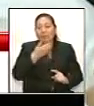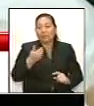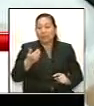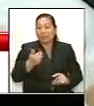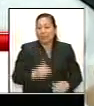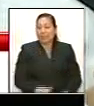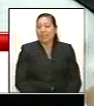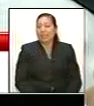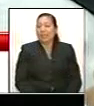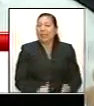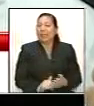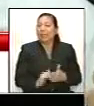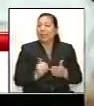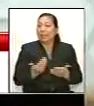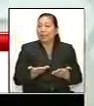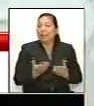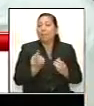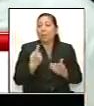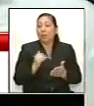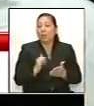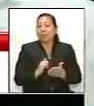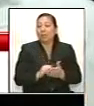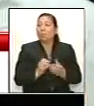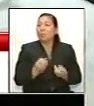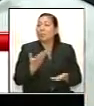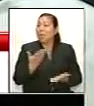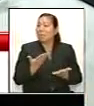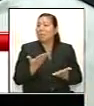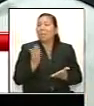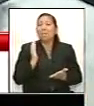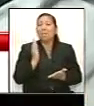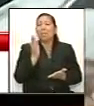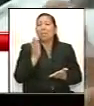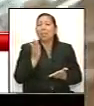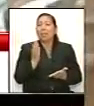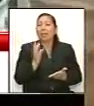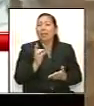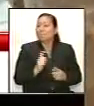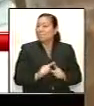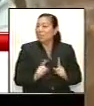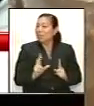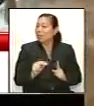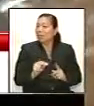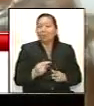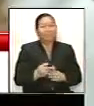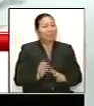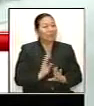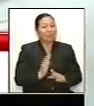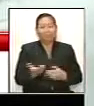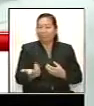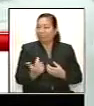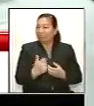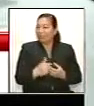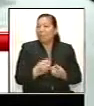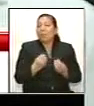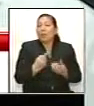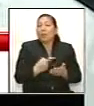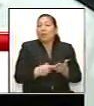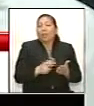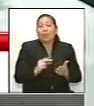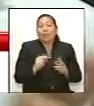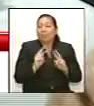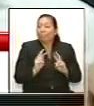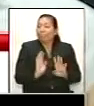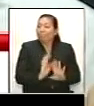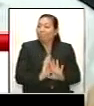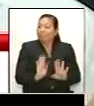es lo que está sucediendo. Por eso es que dicen, muchas veces los mandamos a la divindad, pero la divindad no lo recibe. Es porque no lo